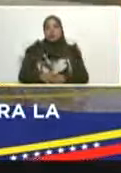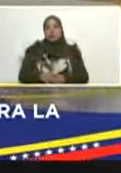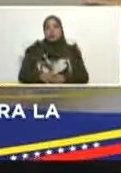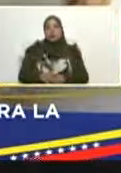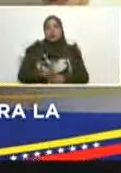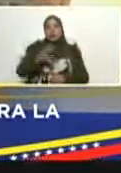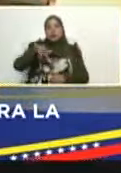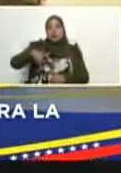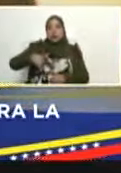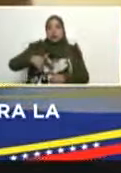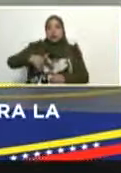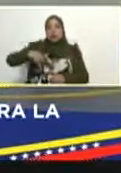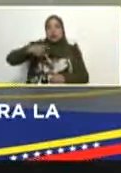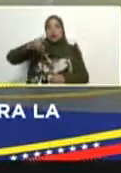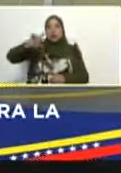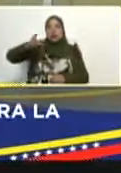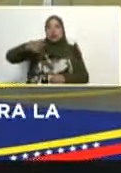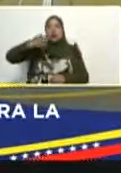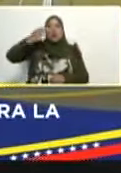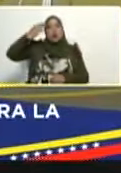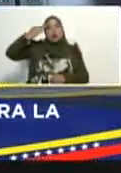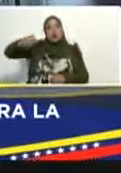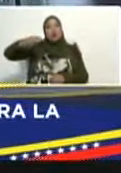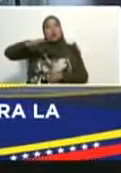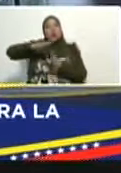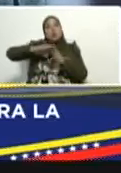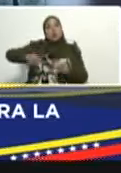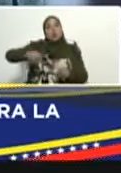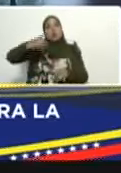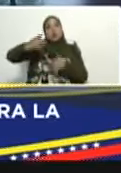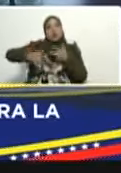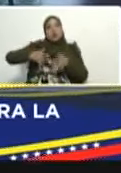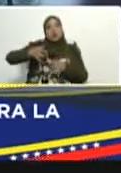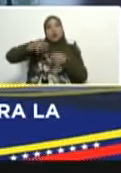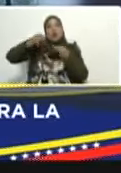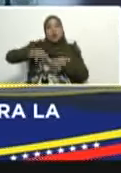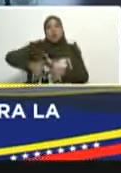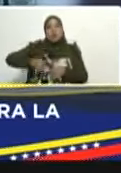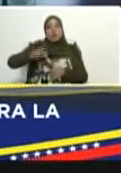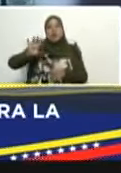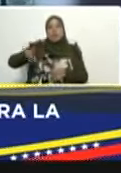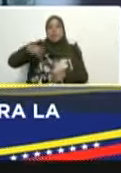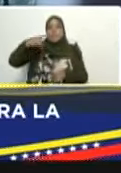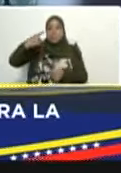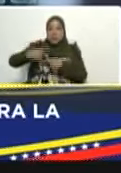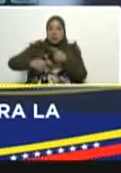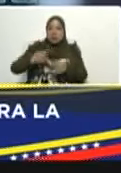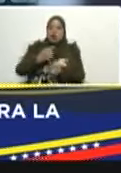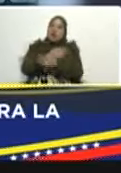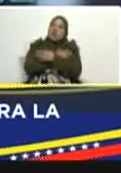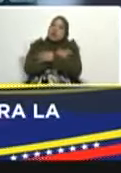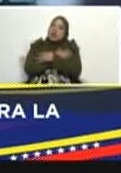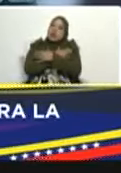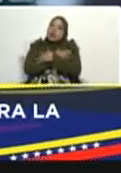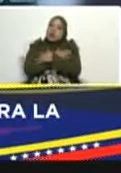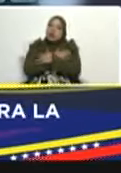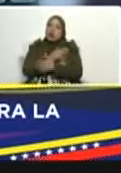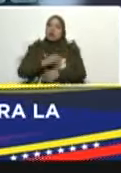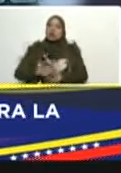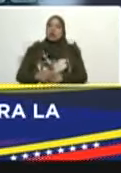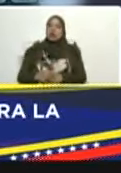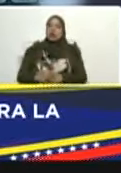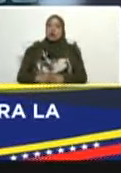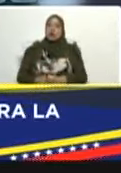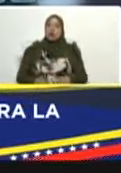nuestra Gabriela. Saludo pues para todos y para todos. De verdad, presidente, en primer lugar, felicitarlo. Y con